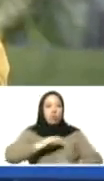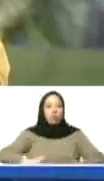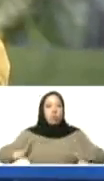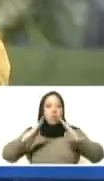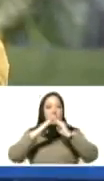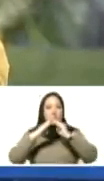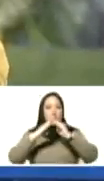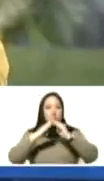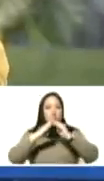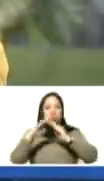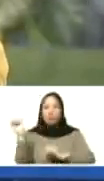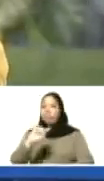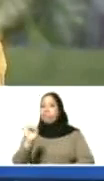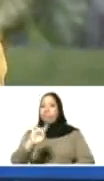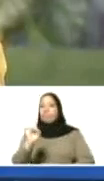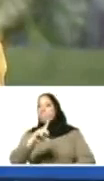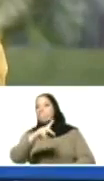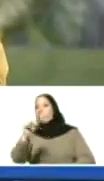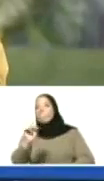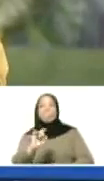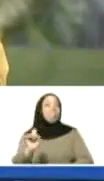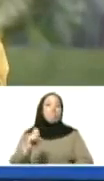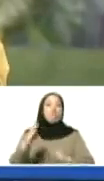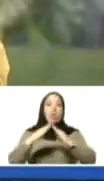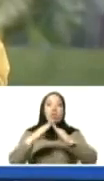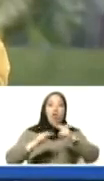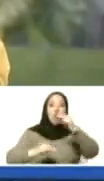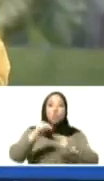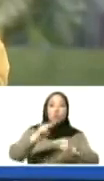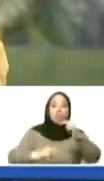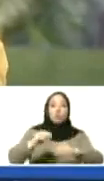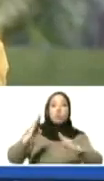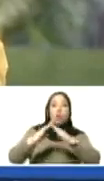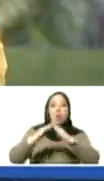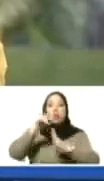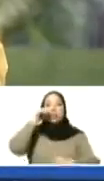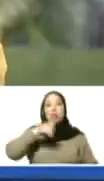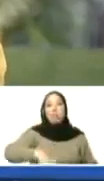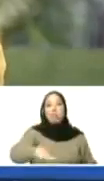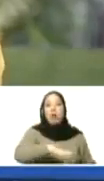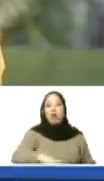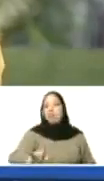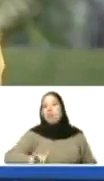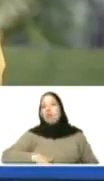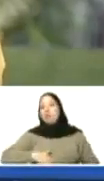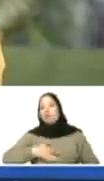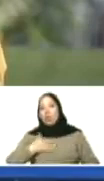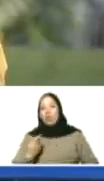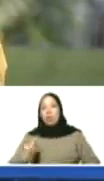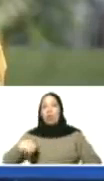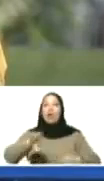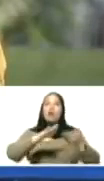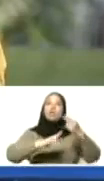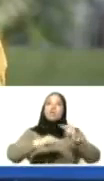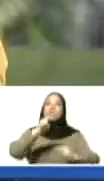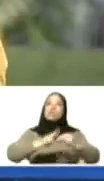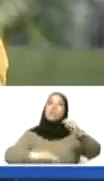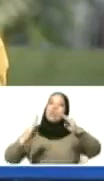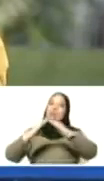Venezuela? ¿Se construirían viviendas para el pueblo? ¿El capitalismo es capaz de construir viviendas para el